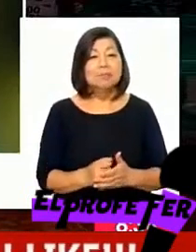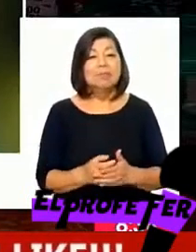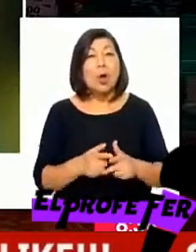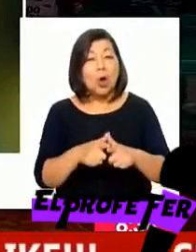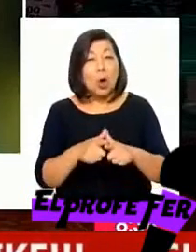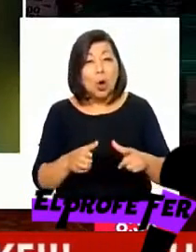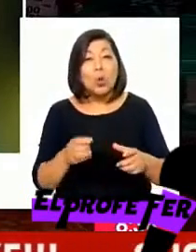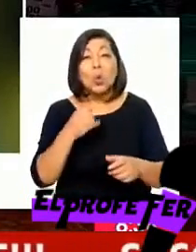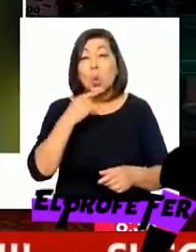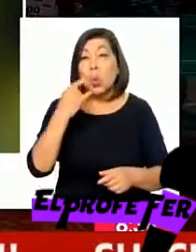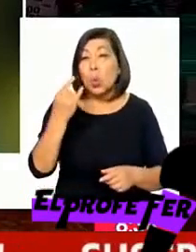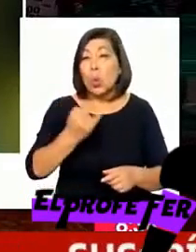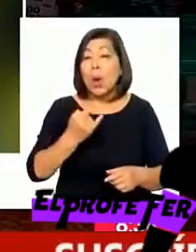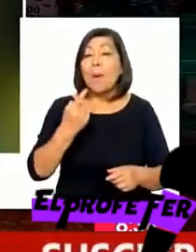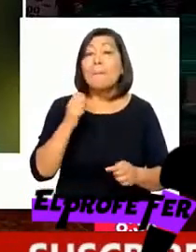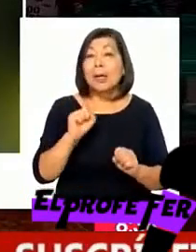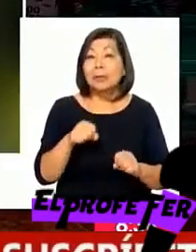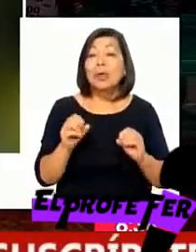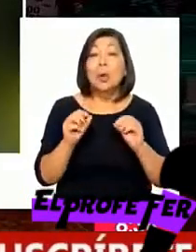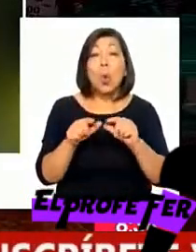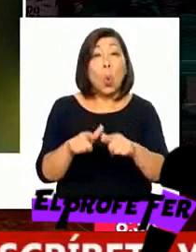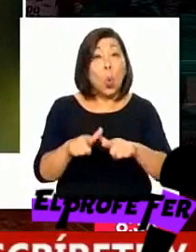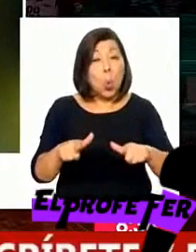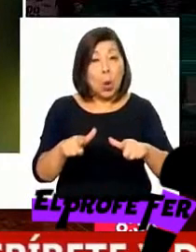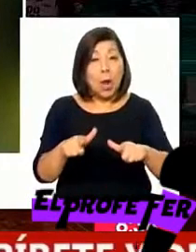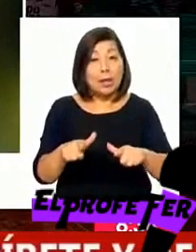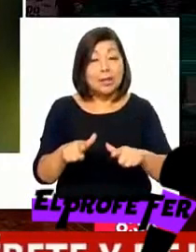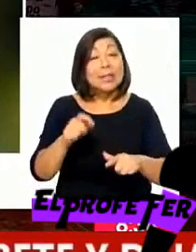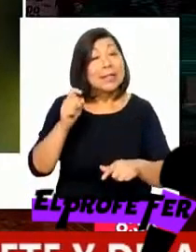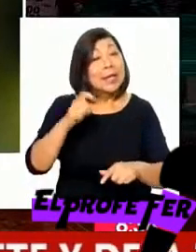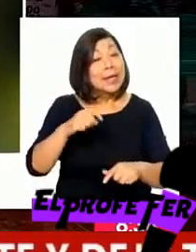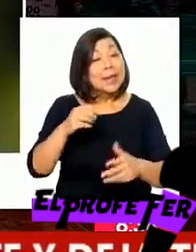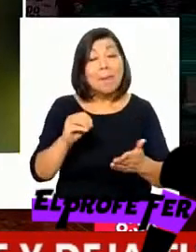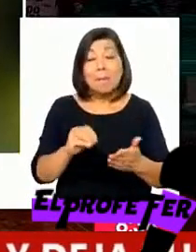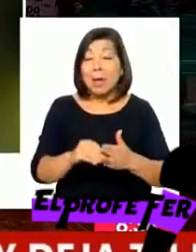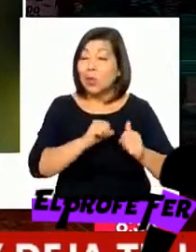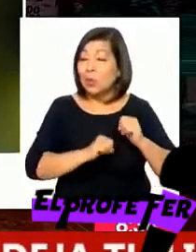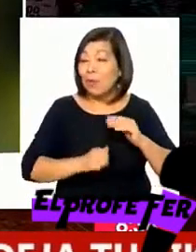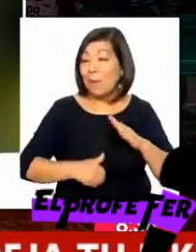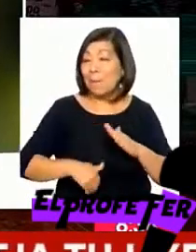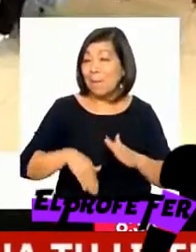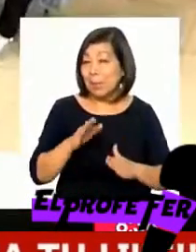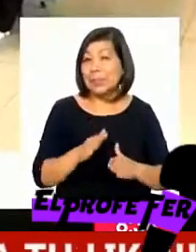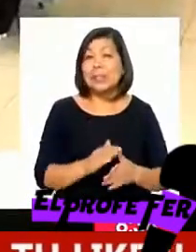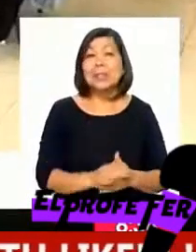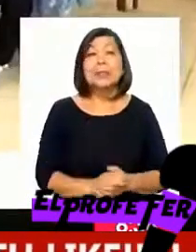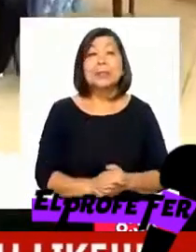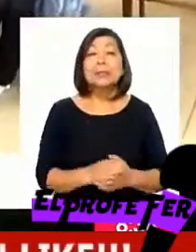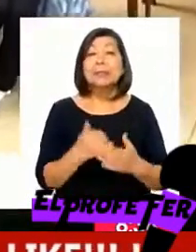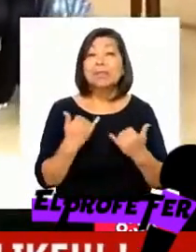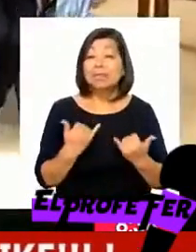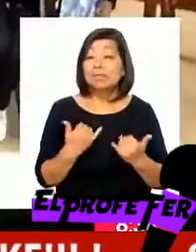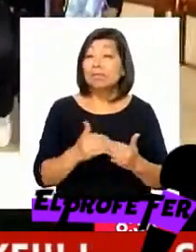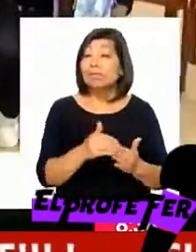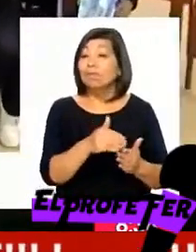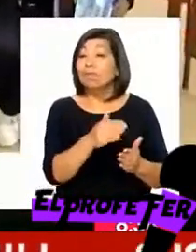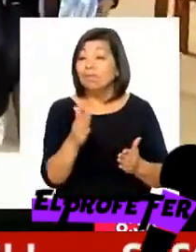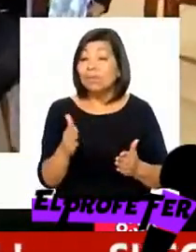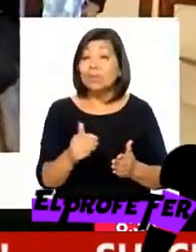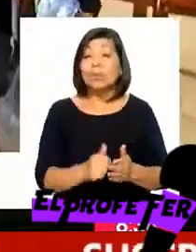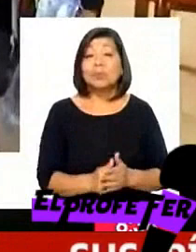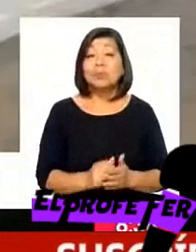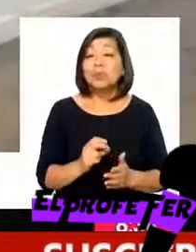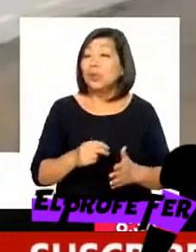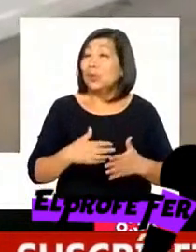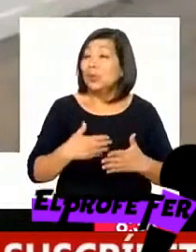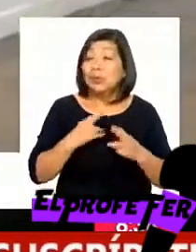de aulas de emergencia para ser instaladas en los sitios más afectados. Y el resto, los que